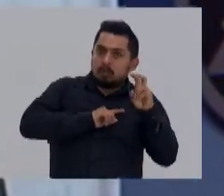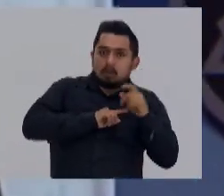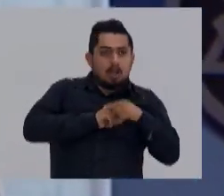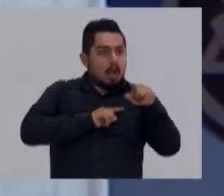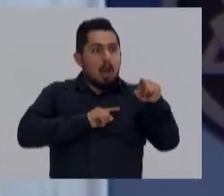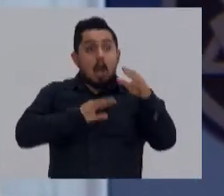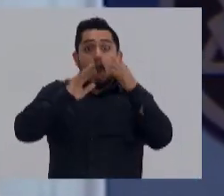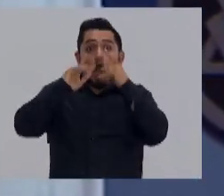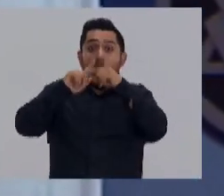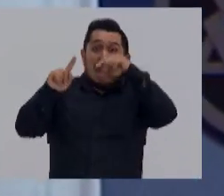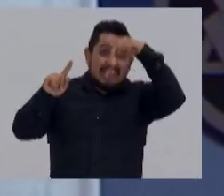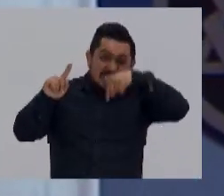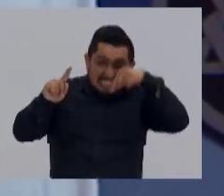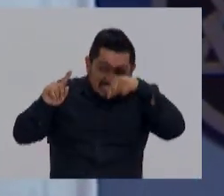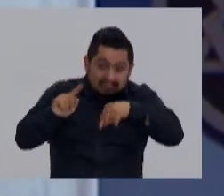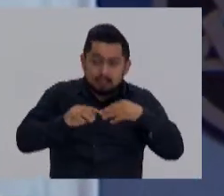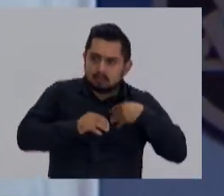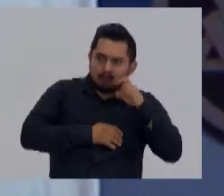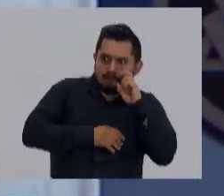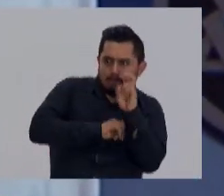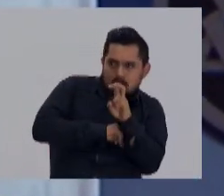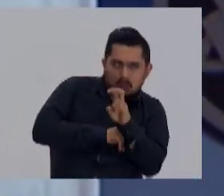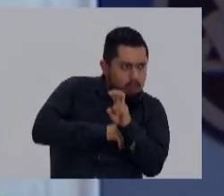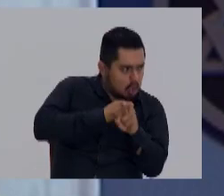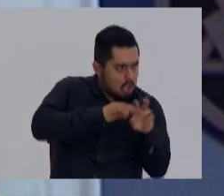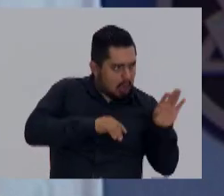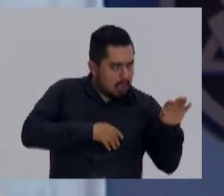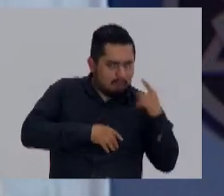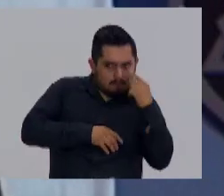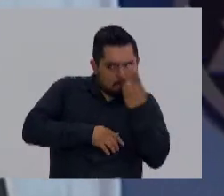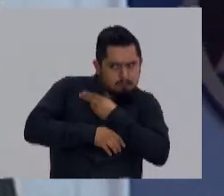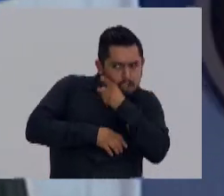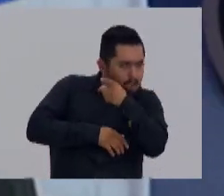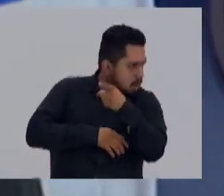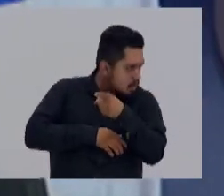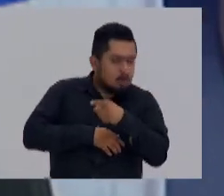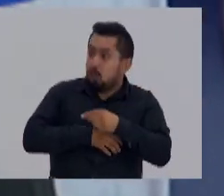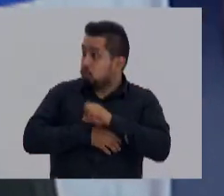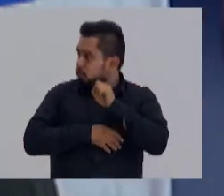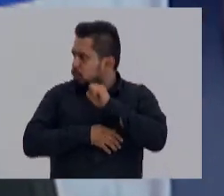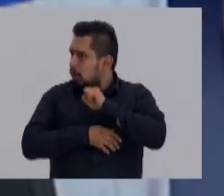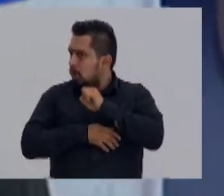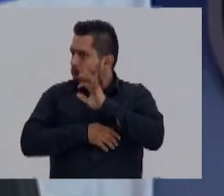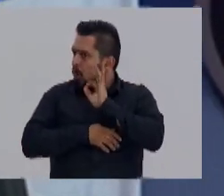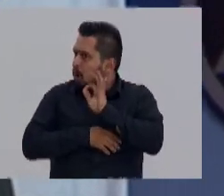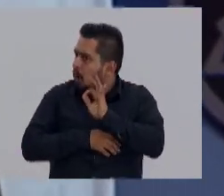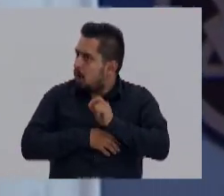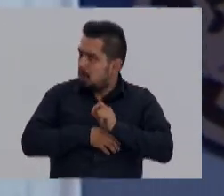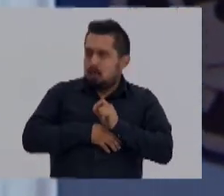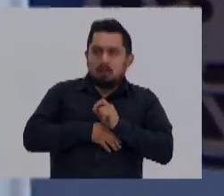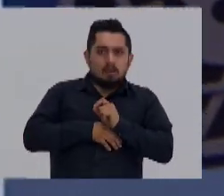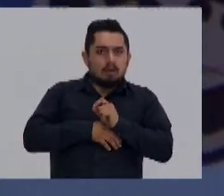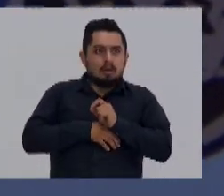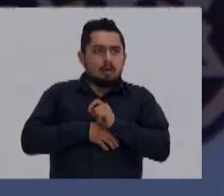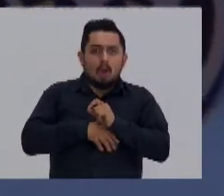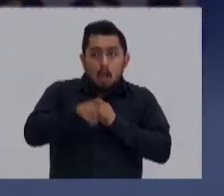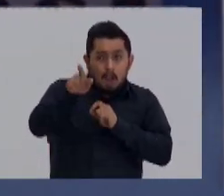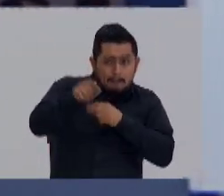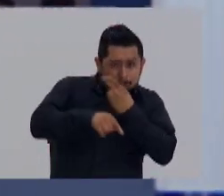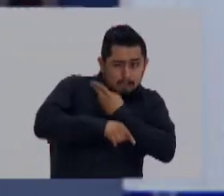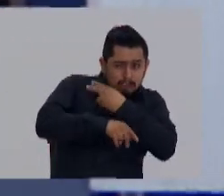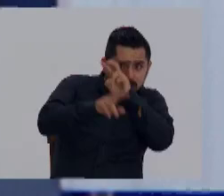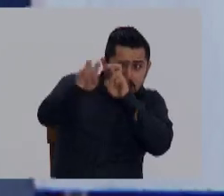en la iglesia, ya viste aquel pecado que, fíjese, aquel pecado que